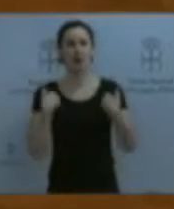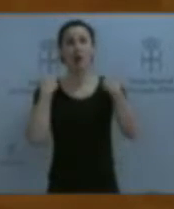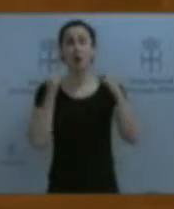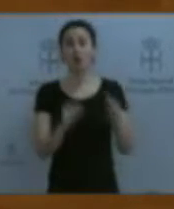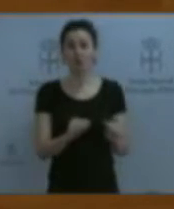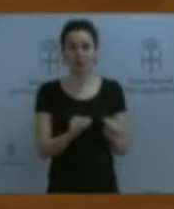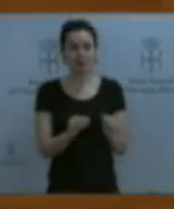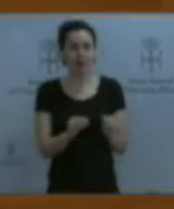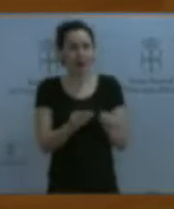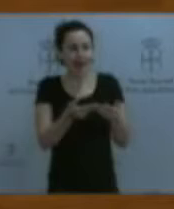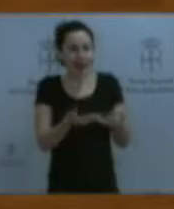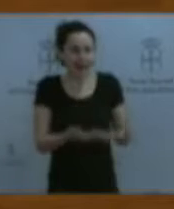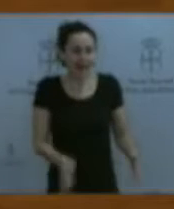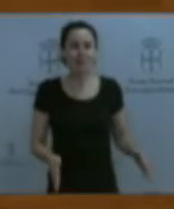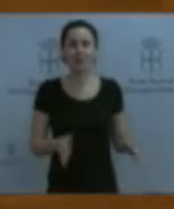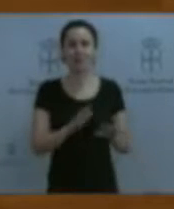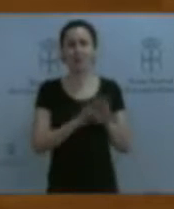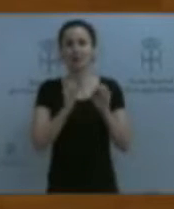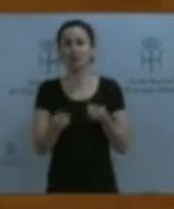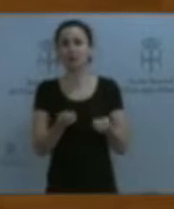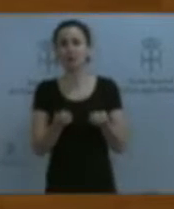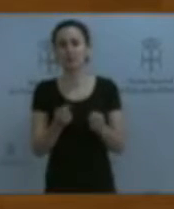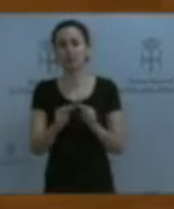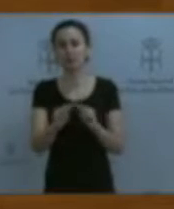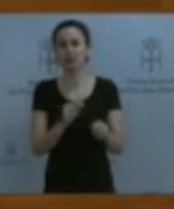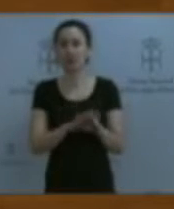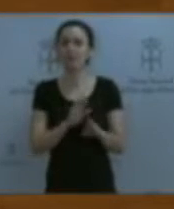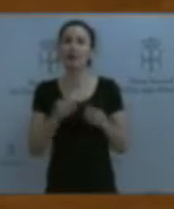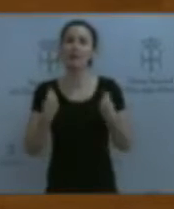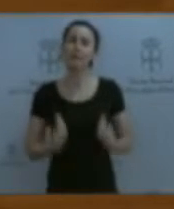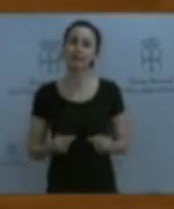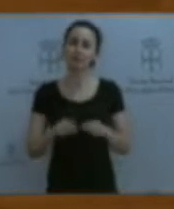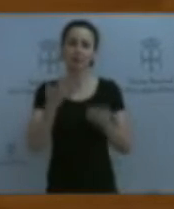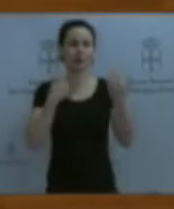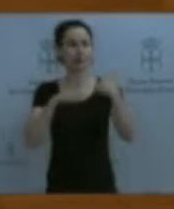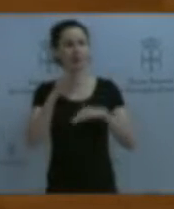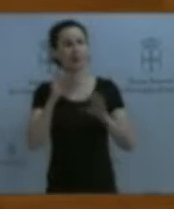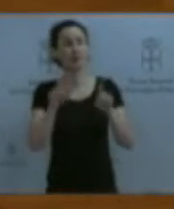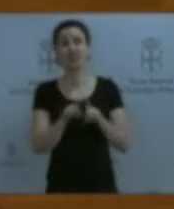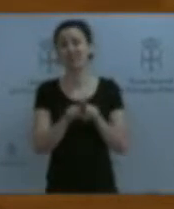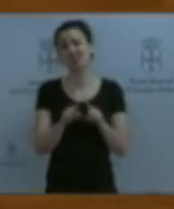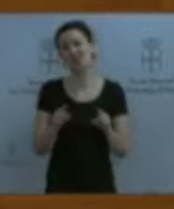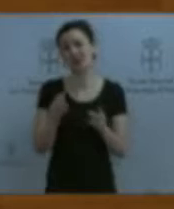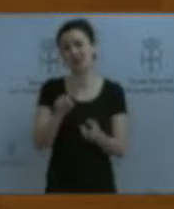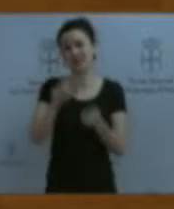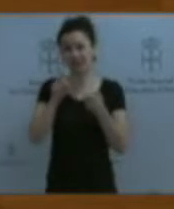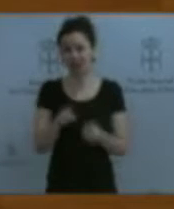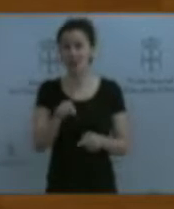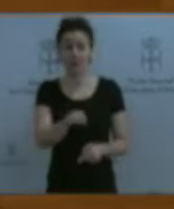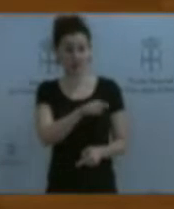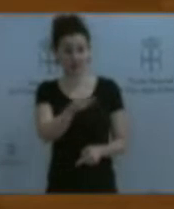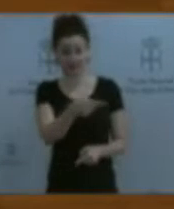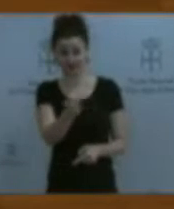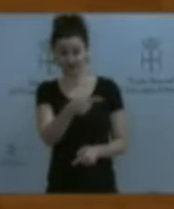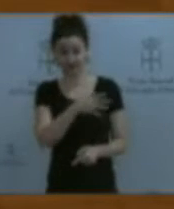aumentar el control y la transparencia sobre quienes recurren a los mecanismos de evasión y de elusión fiscal. Pero ustedes han preferido garantizar